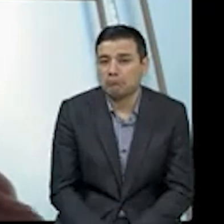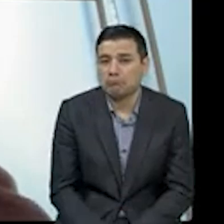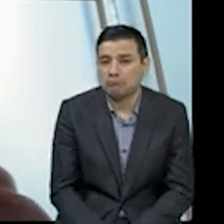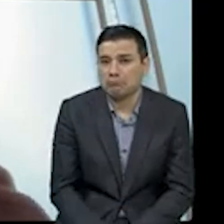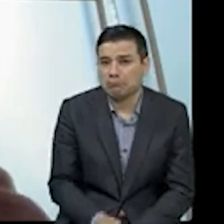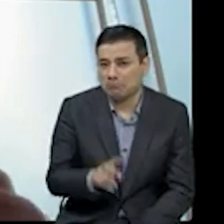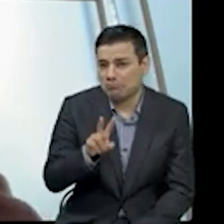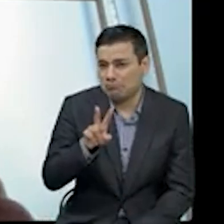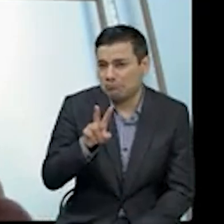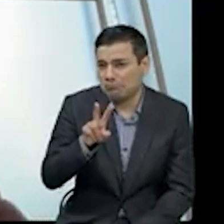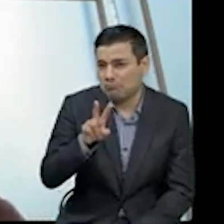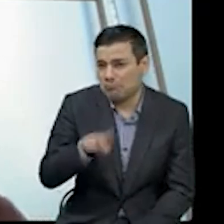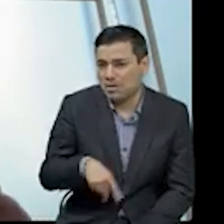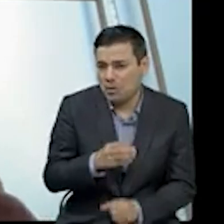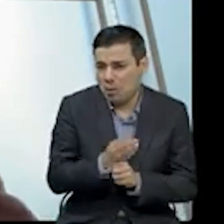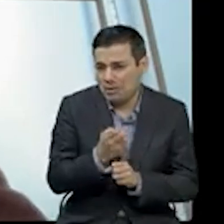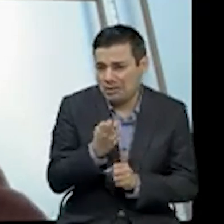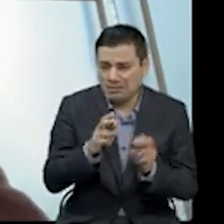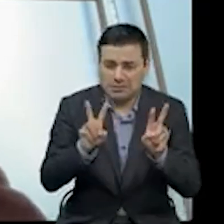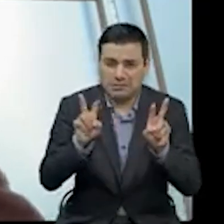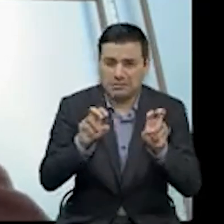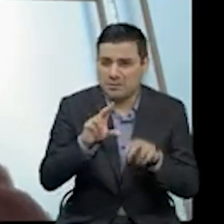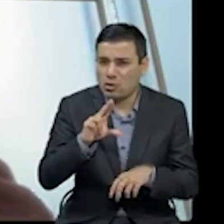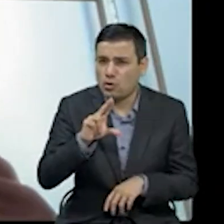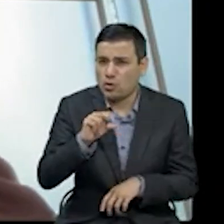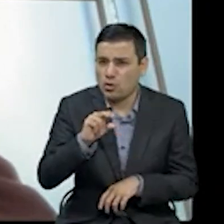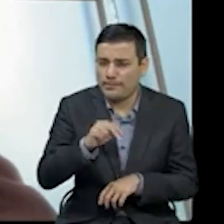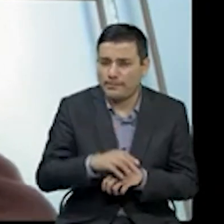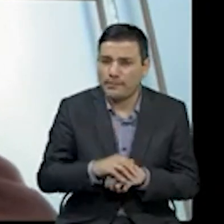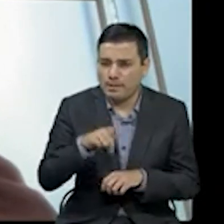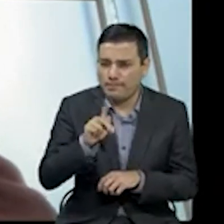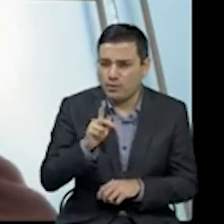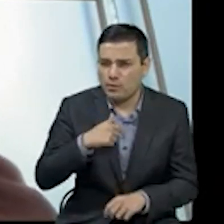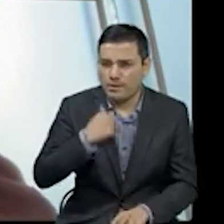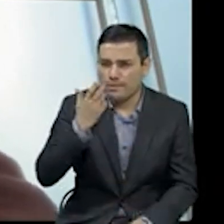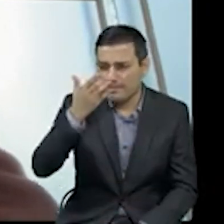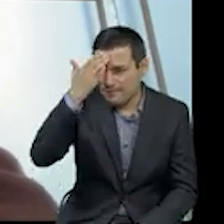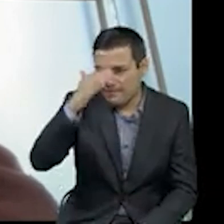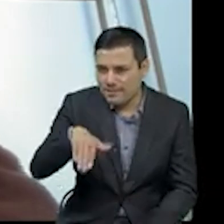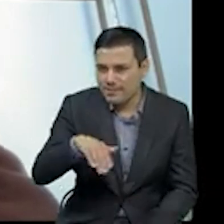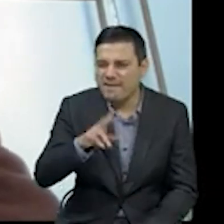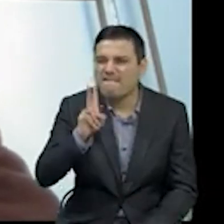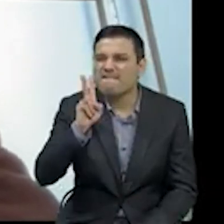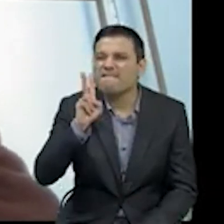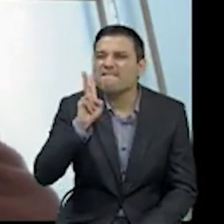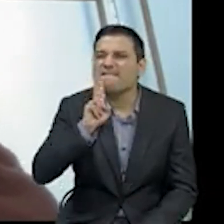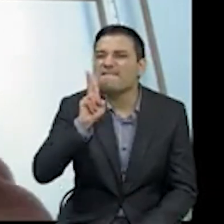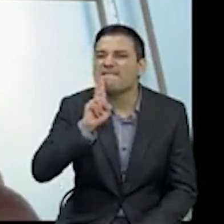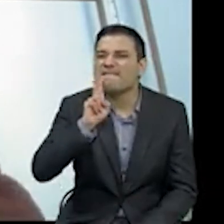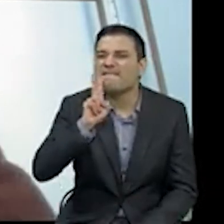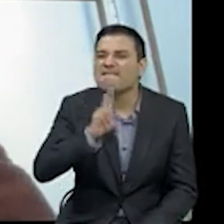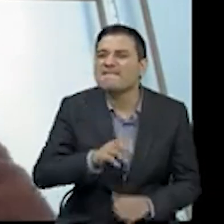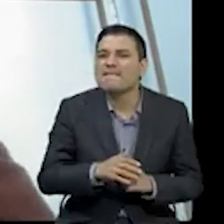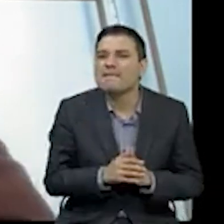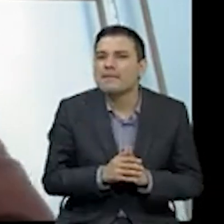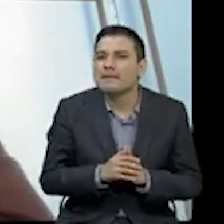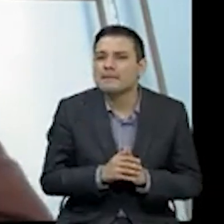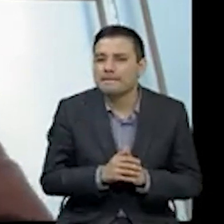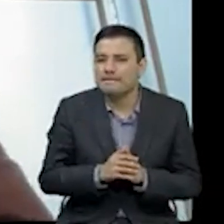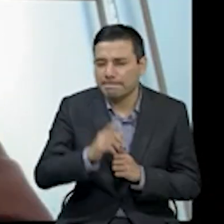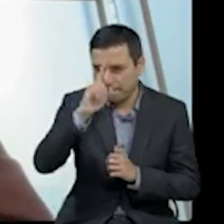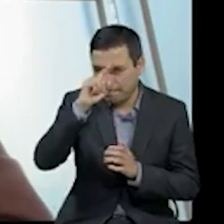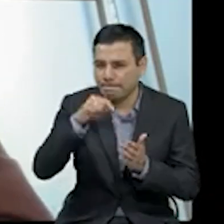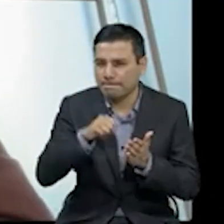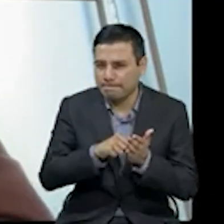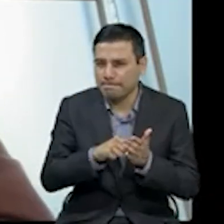el punto del debate, pero valía la pena saber, seguramente se rompió el récord y habrá mucho más gente que